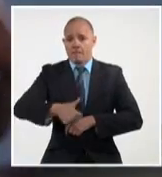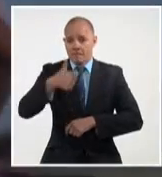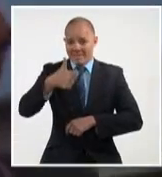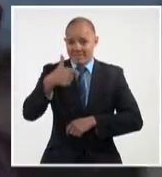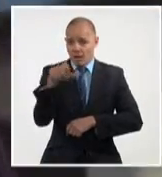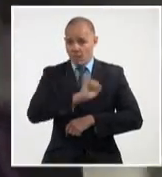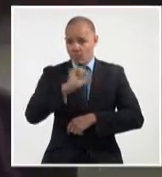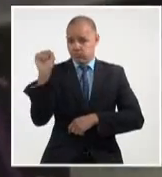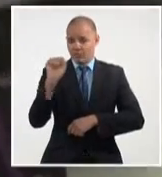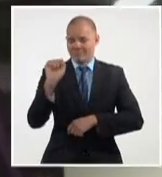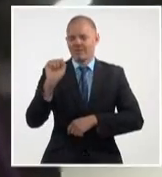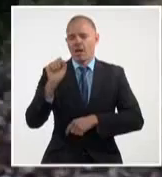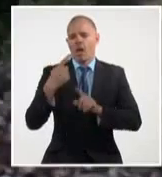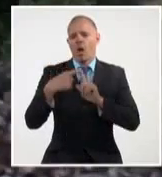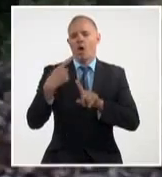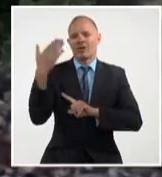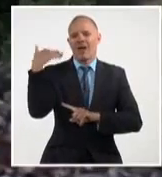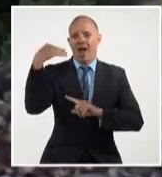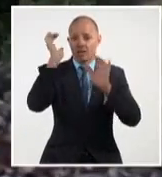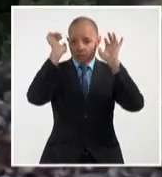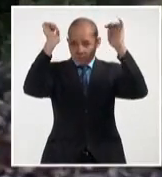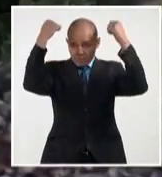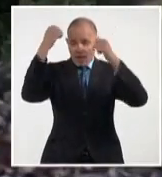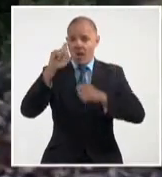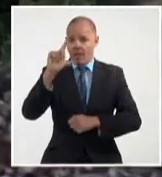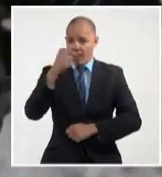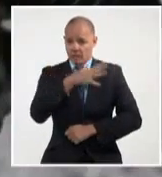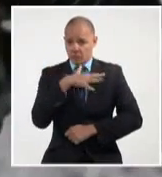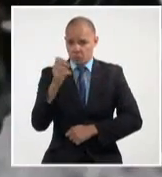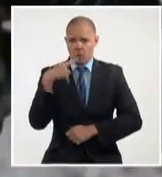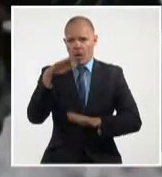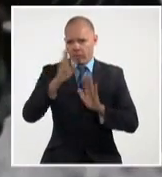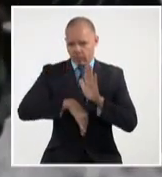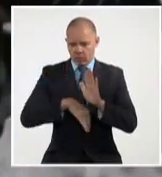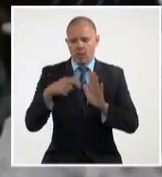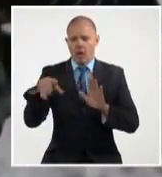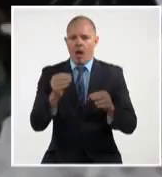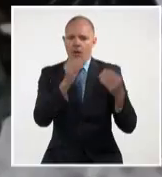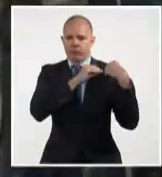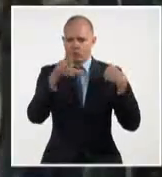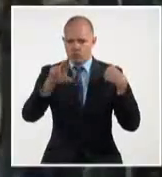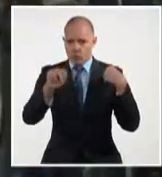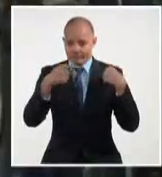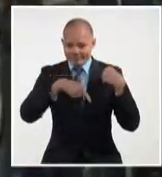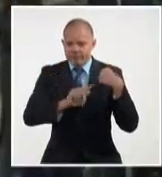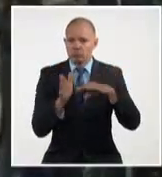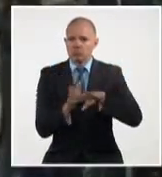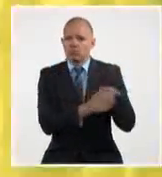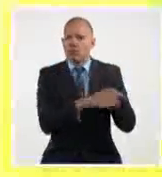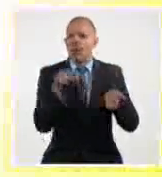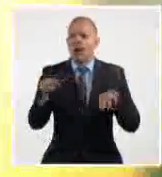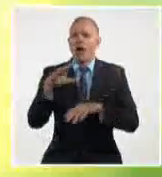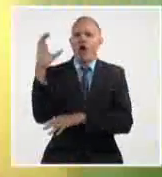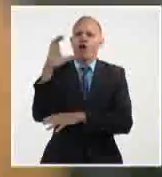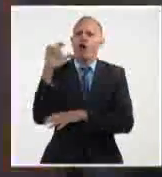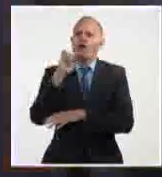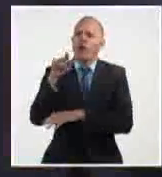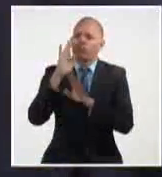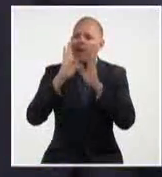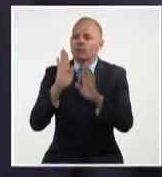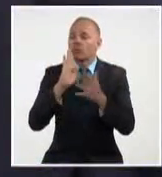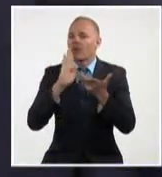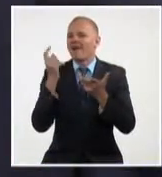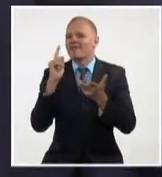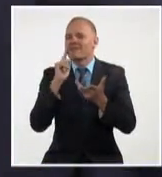abrupta salida del poder de Guillermo Lasso. En contraste, el gobierno de Colombia se enfoca en las negociaciones de paz. Creo que el